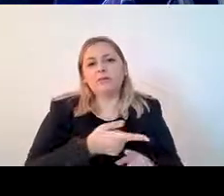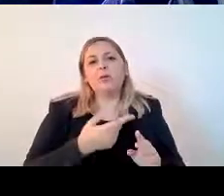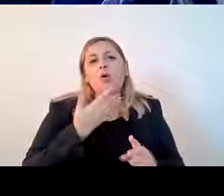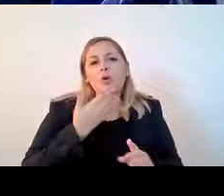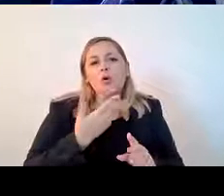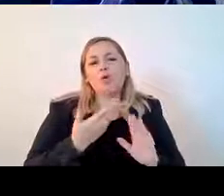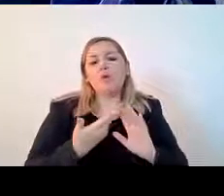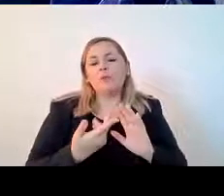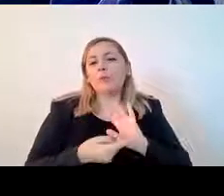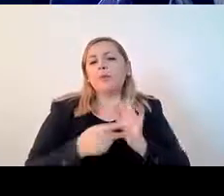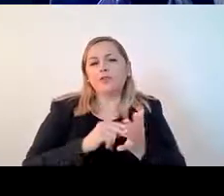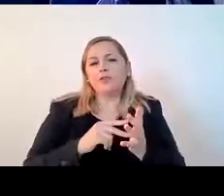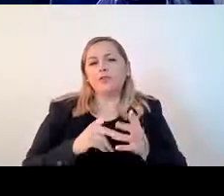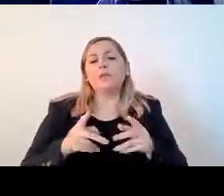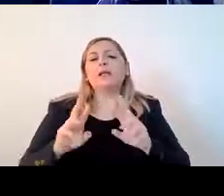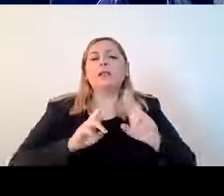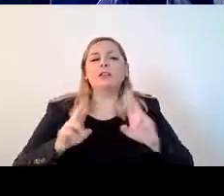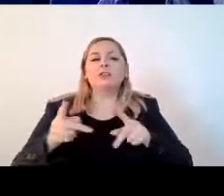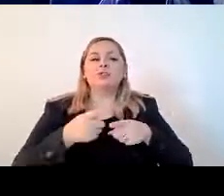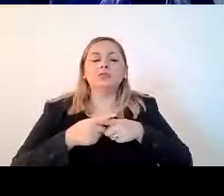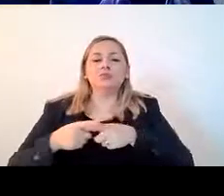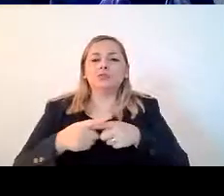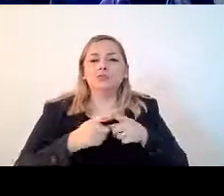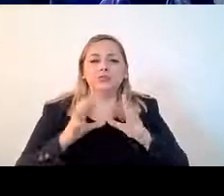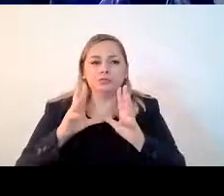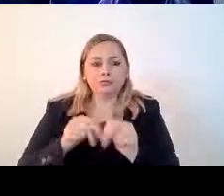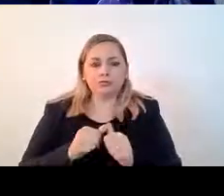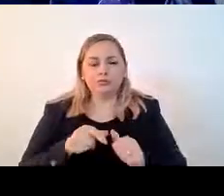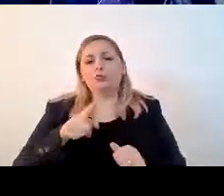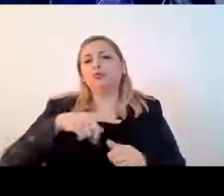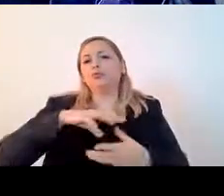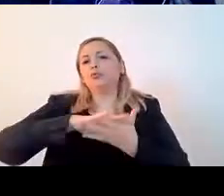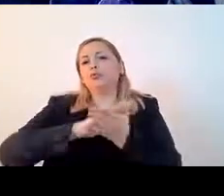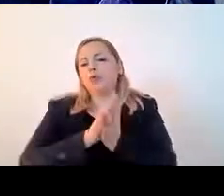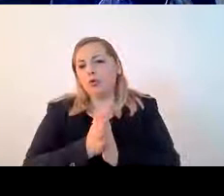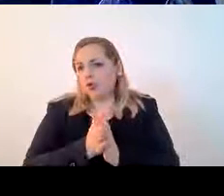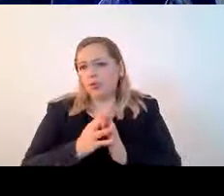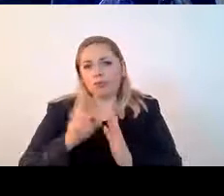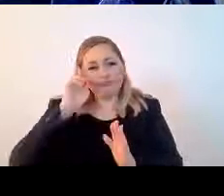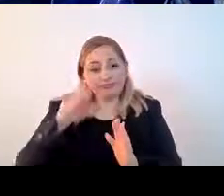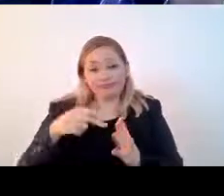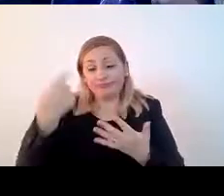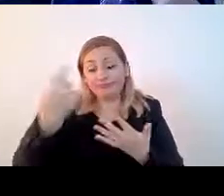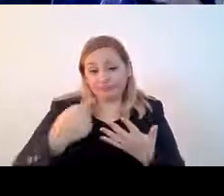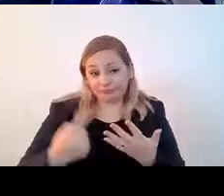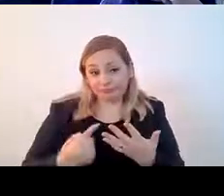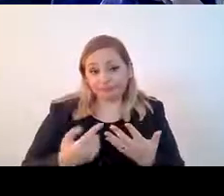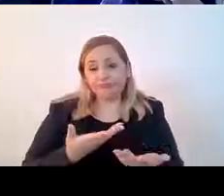en las relaciones sociales y familiares. Todas estas razones van a propender a que